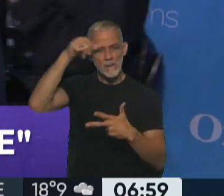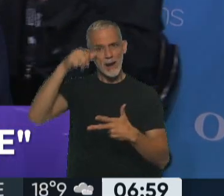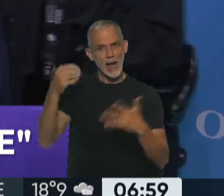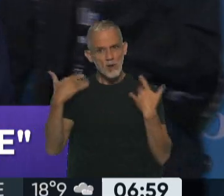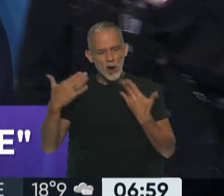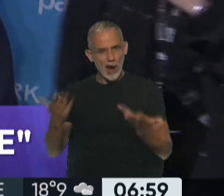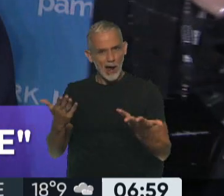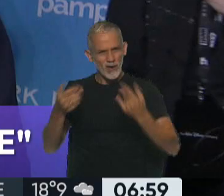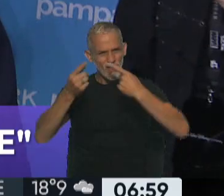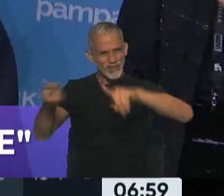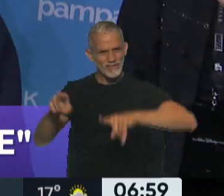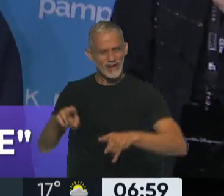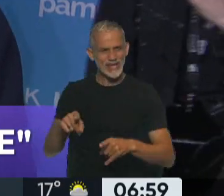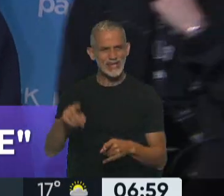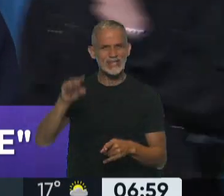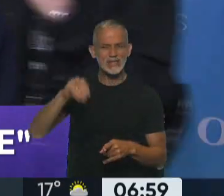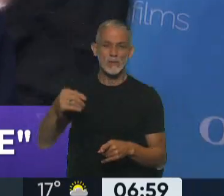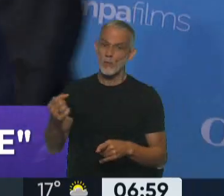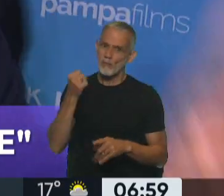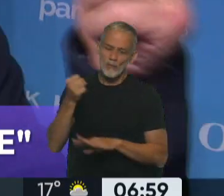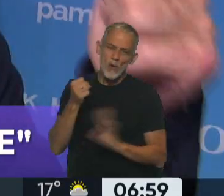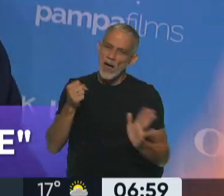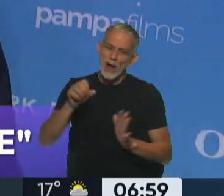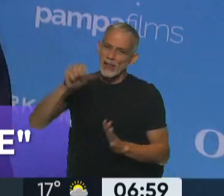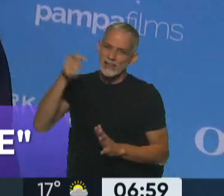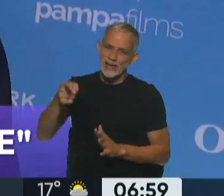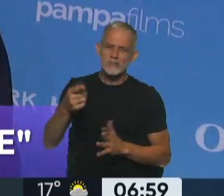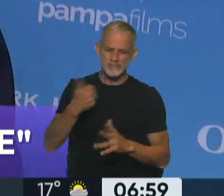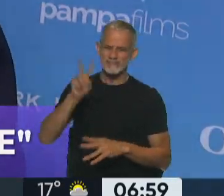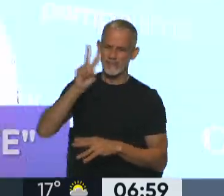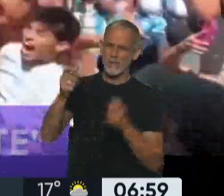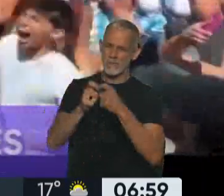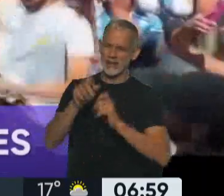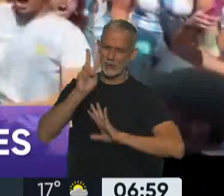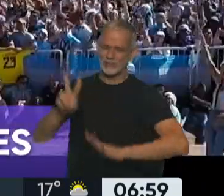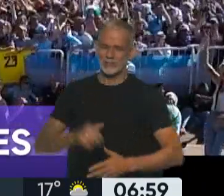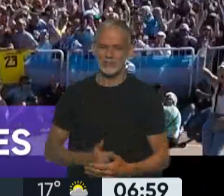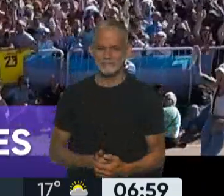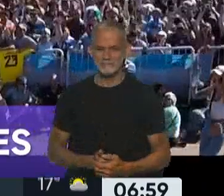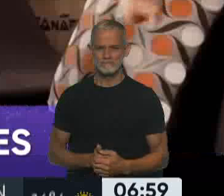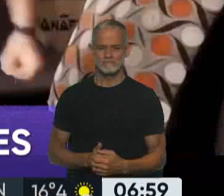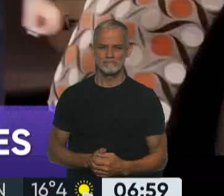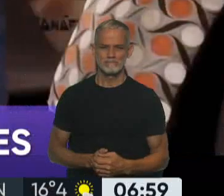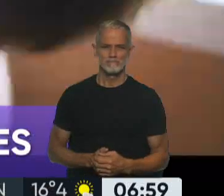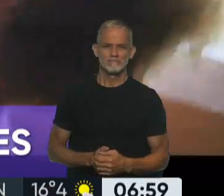Acá fue algo muy fuerte lo que pasó y se va a ver en la película.